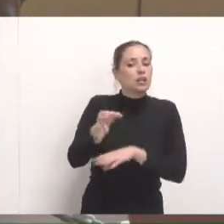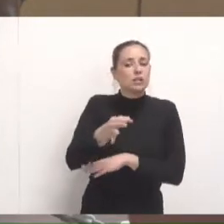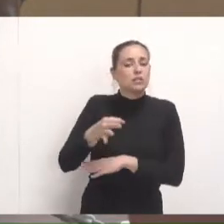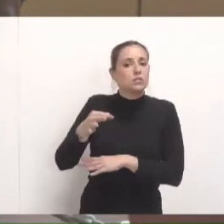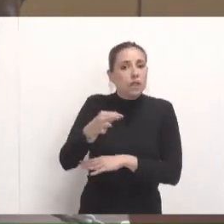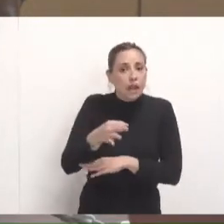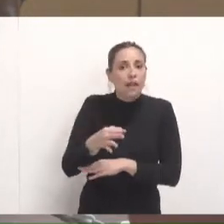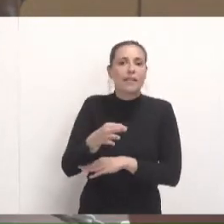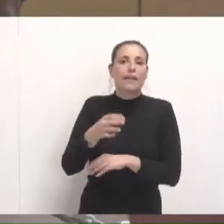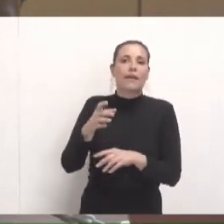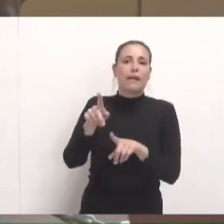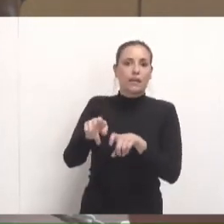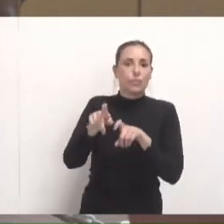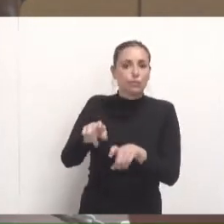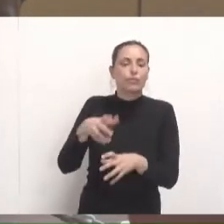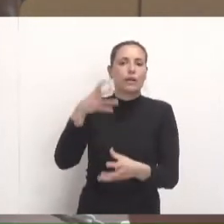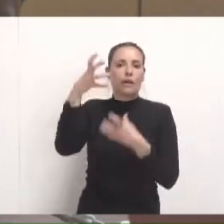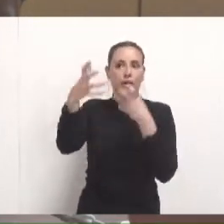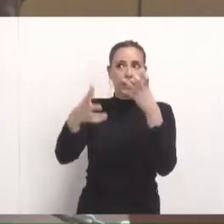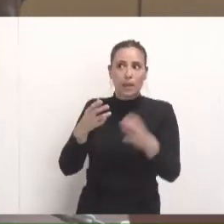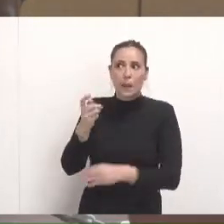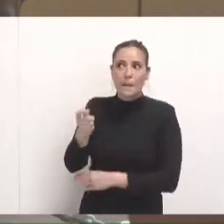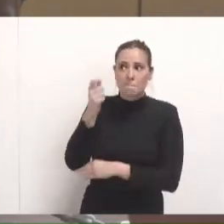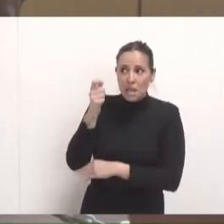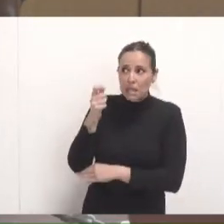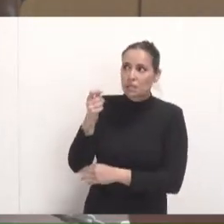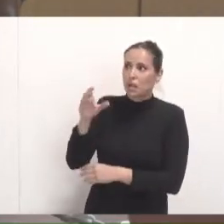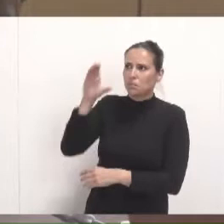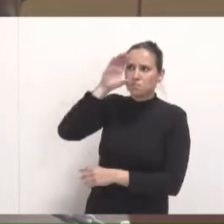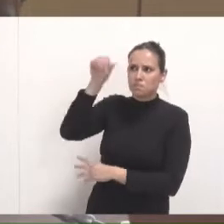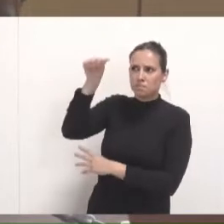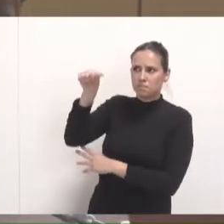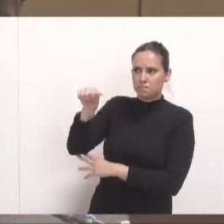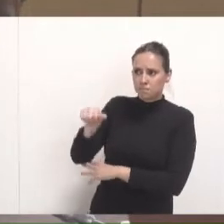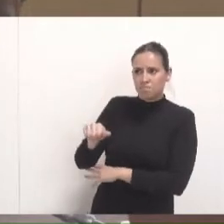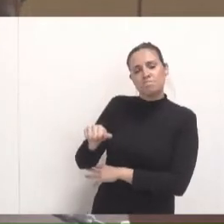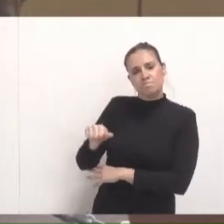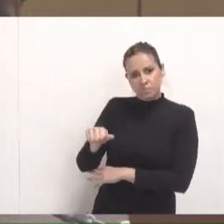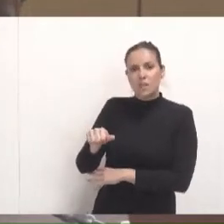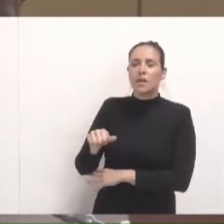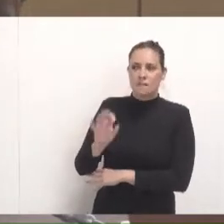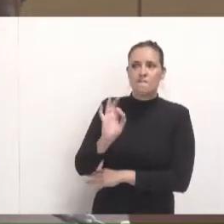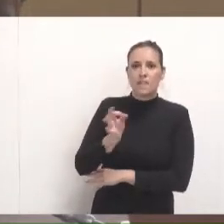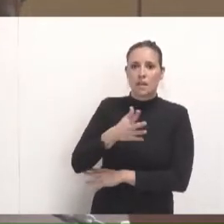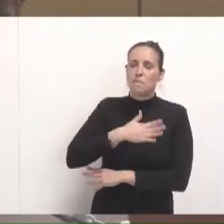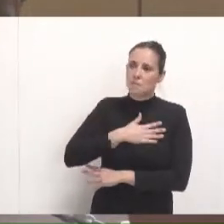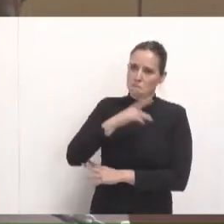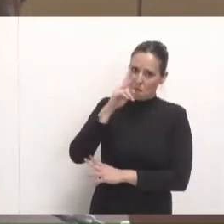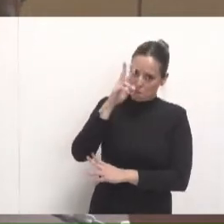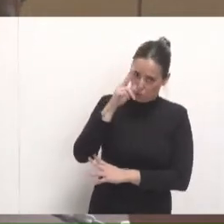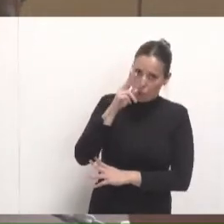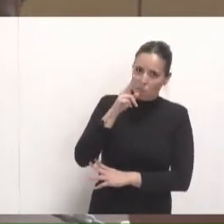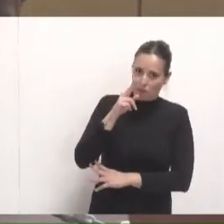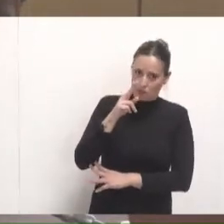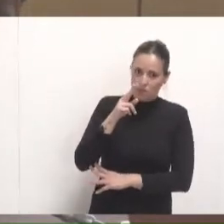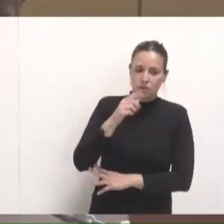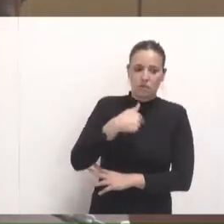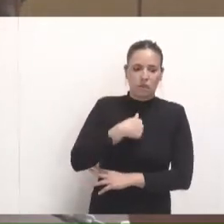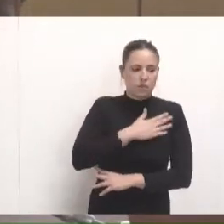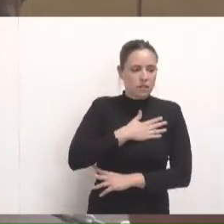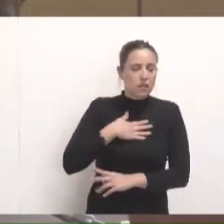y Pesca, también nos preocupa, ¿no? Yo creo que me gustaría que fuera mucho más contundente. Él ha